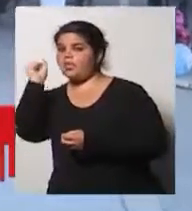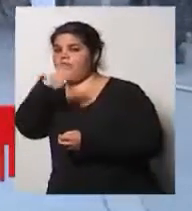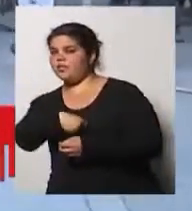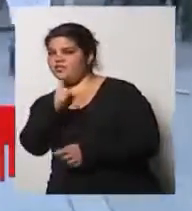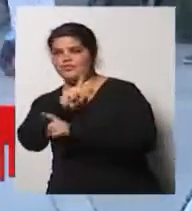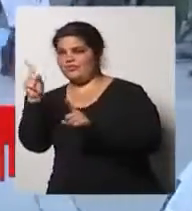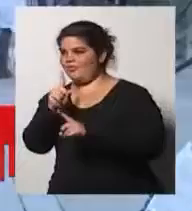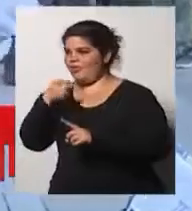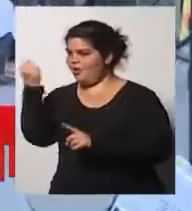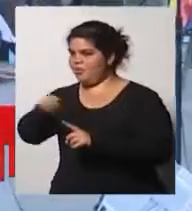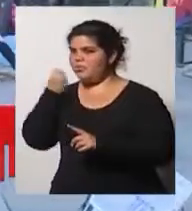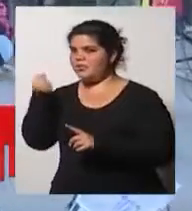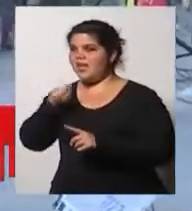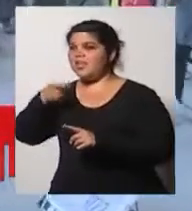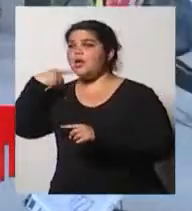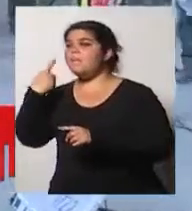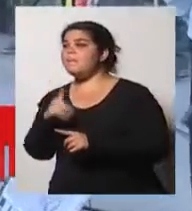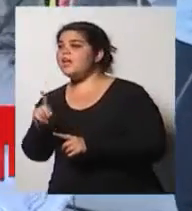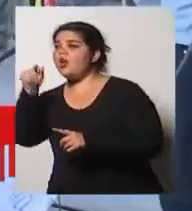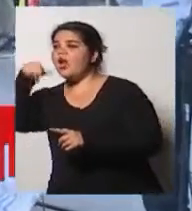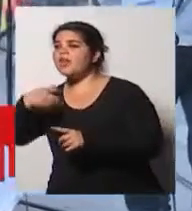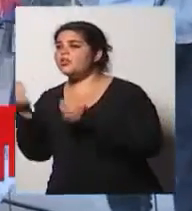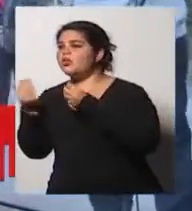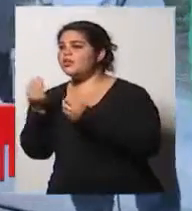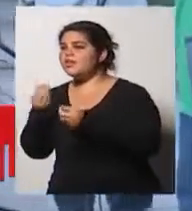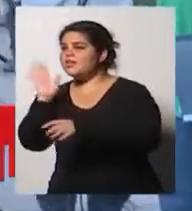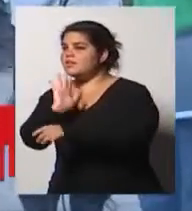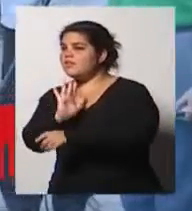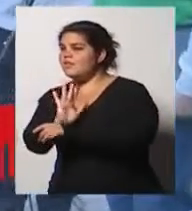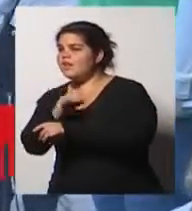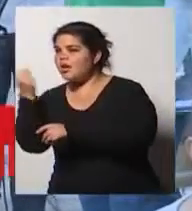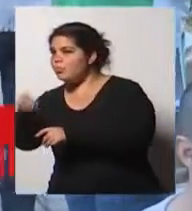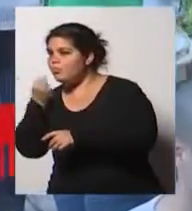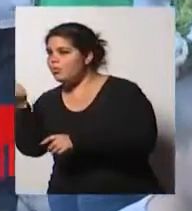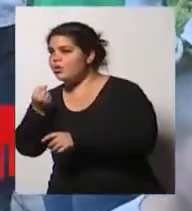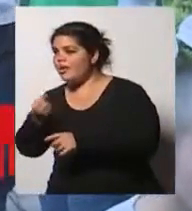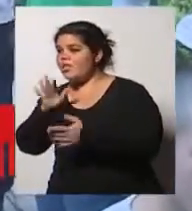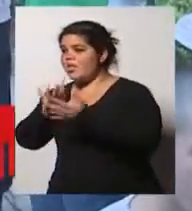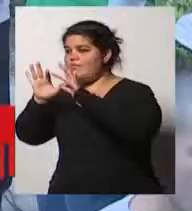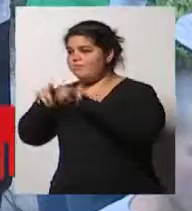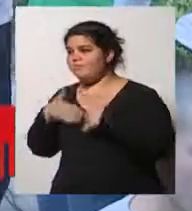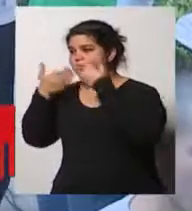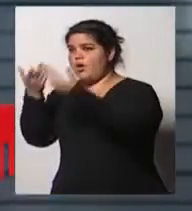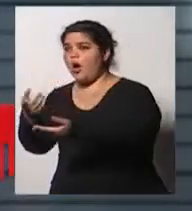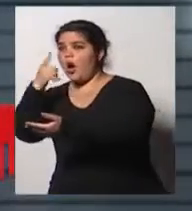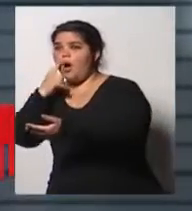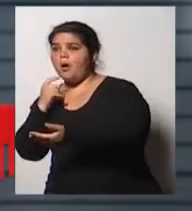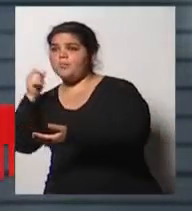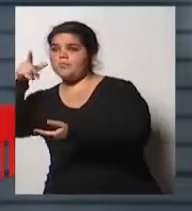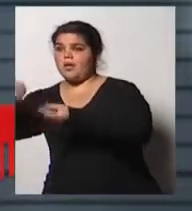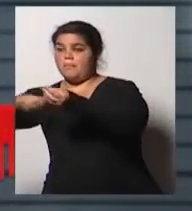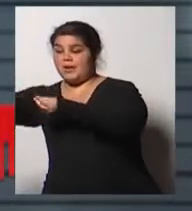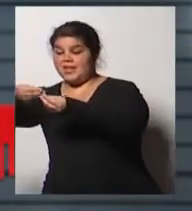que el dictamen sea vinculante, que sea obligatorio, pero sí que es algo muy importante. Barrick Gold lleva 10 años